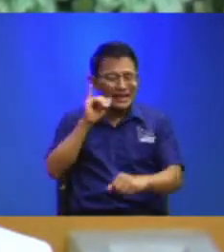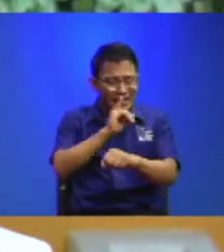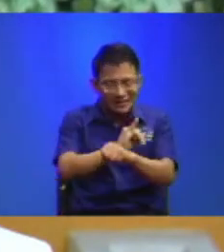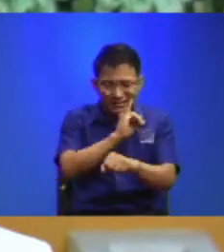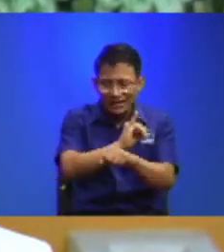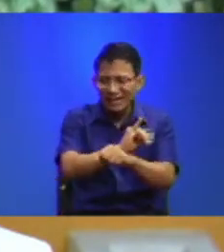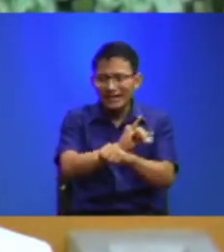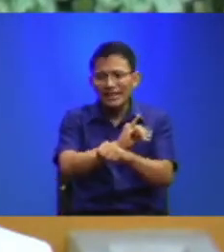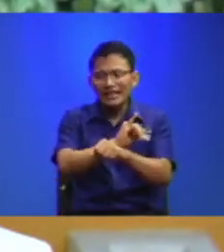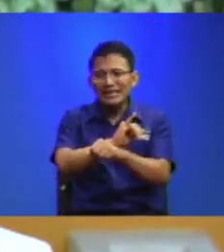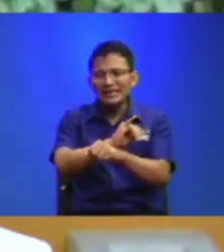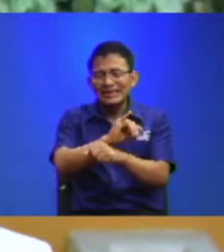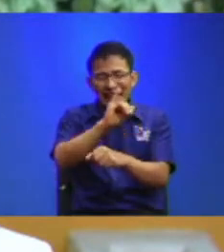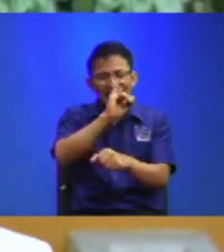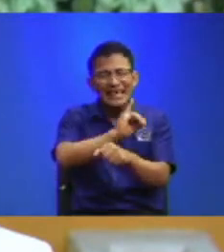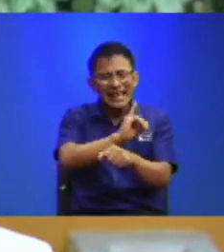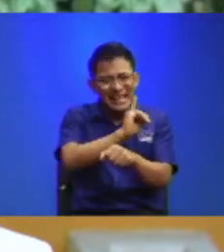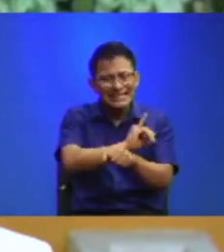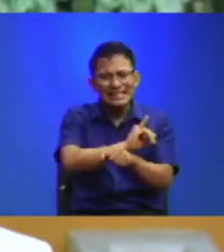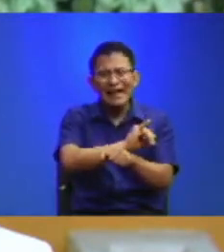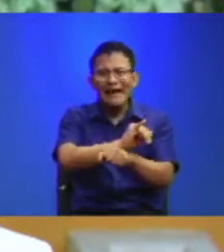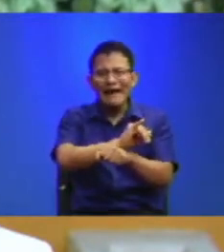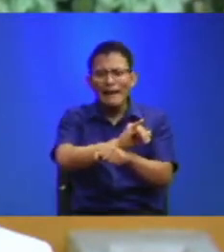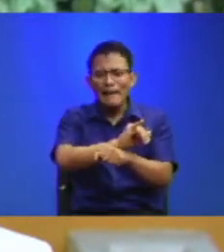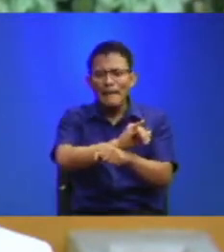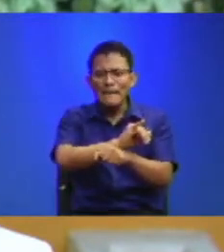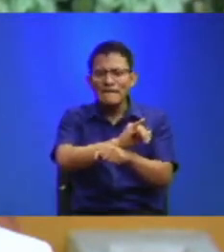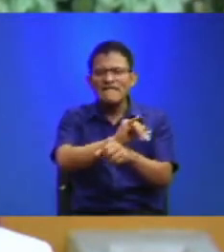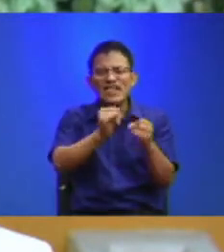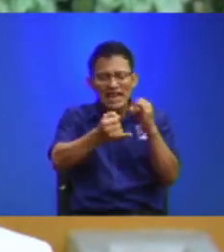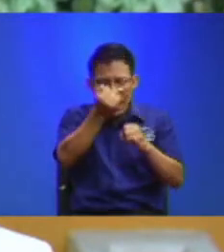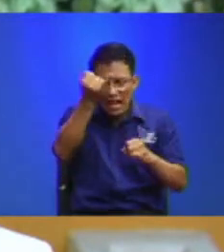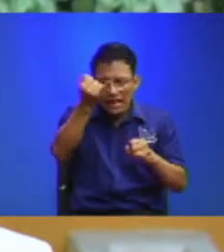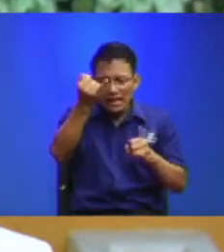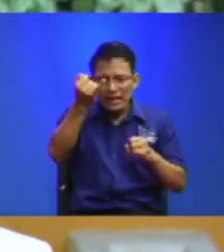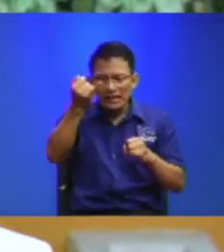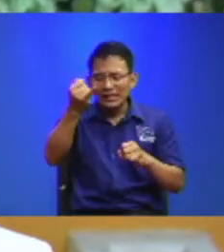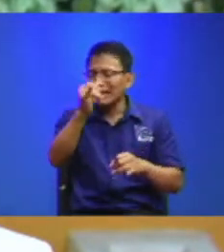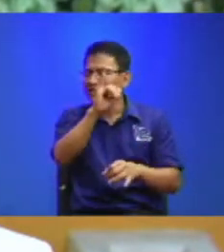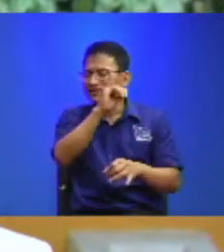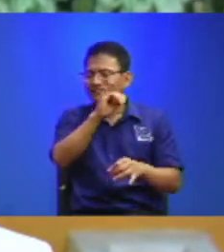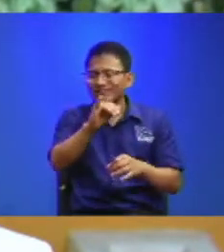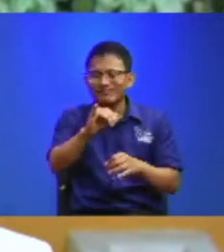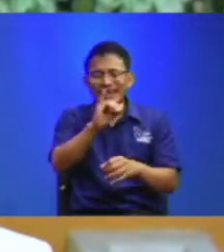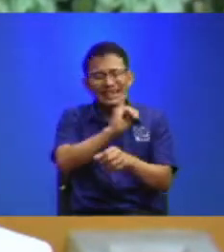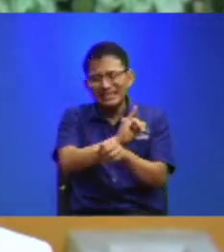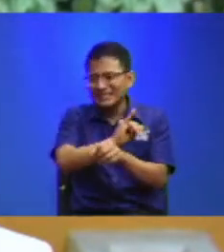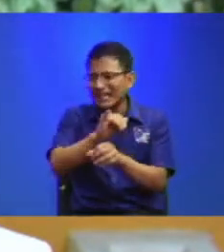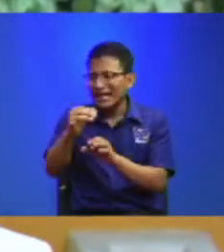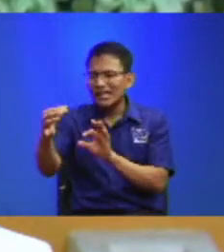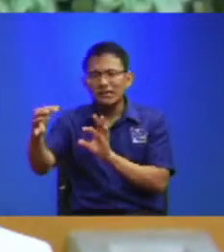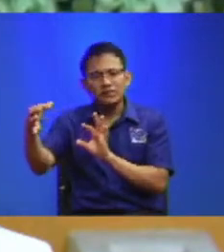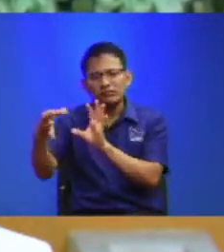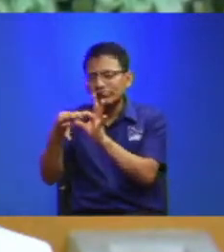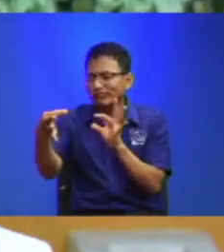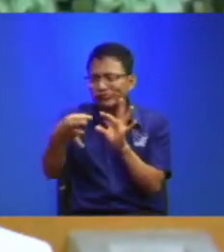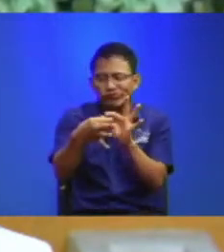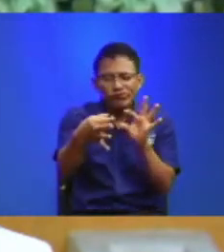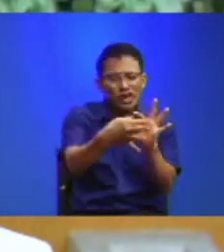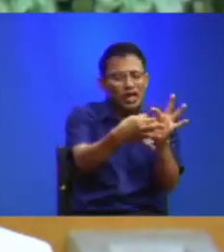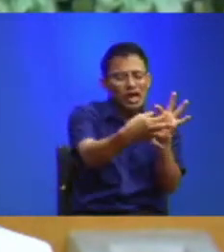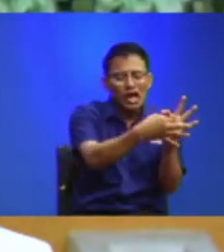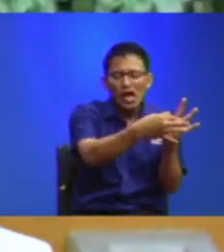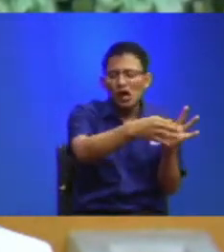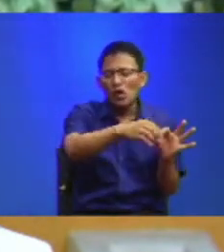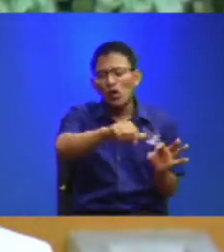por seguro. Y ya lo estamos viendo. Entonces, eso es una piedra de tropiezo. Bueno, eso lo dijimos. Perdón que tuve